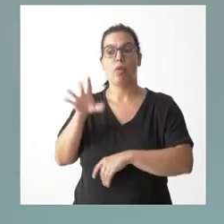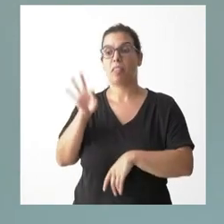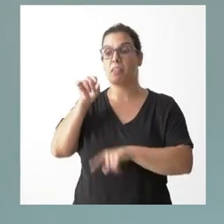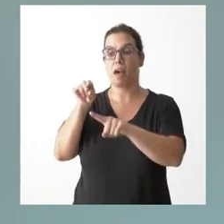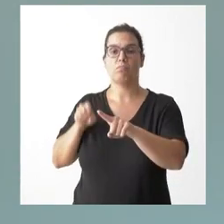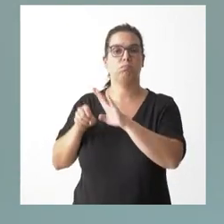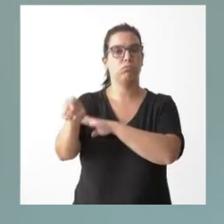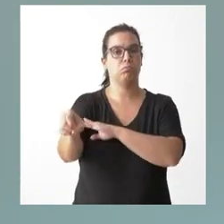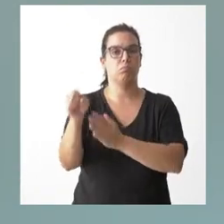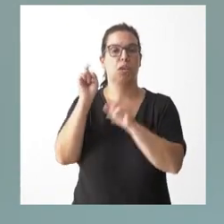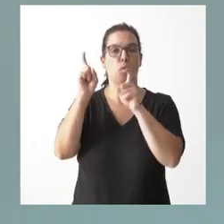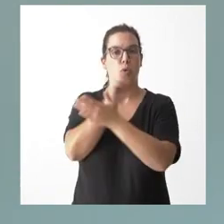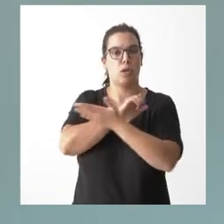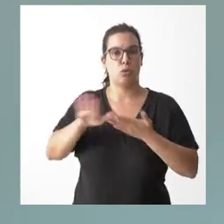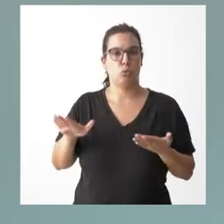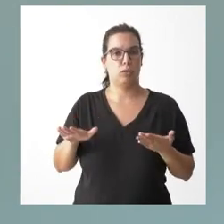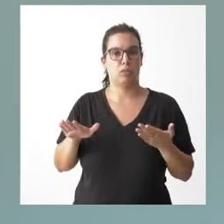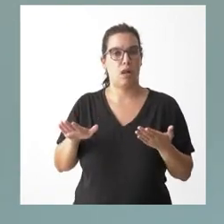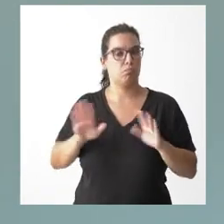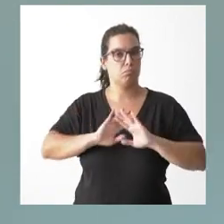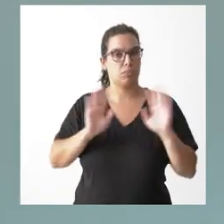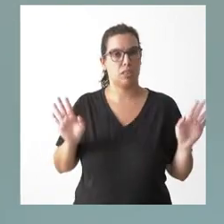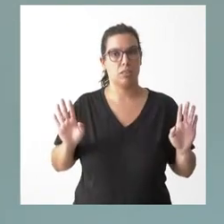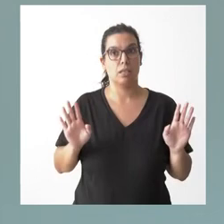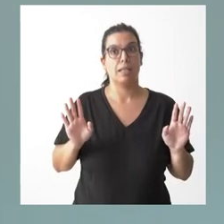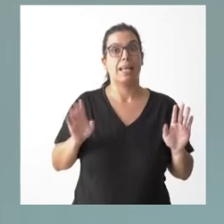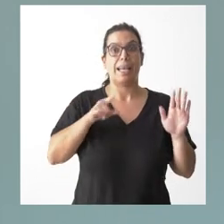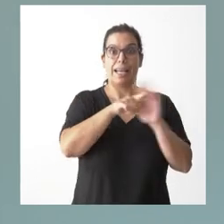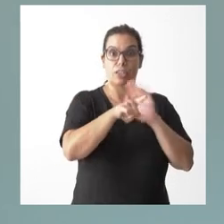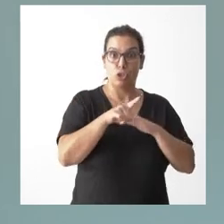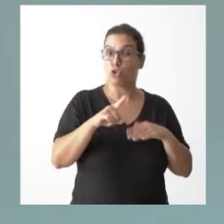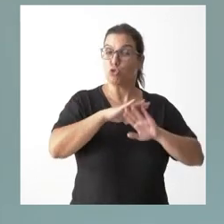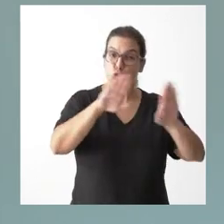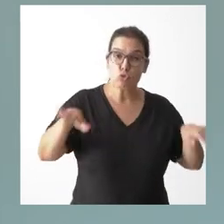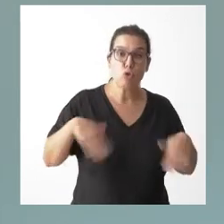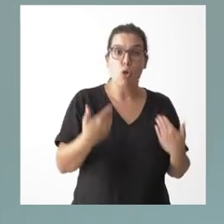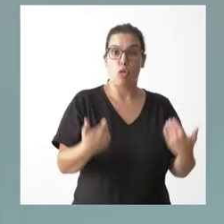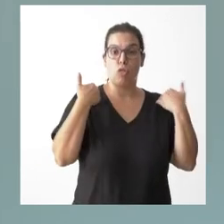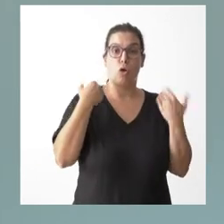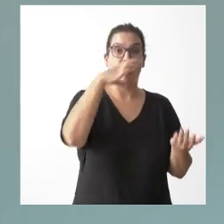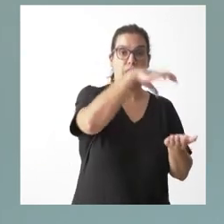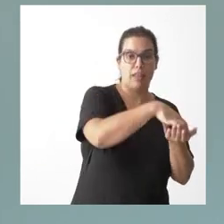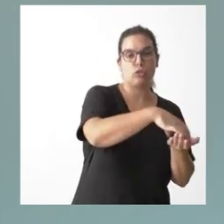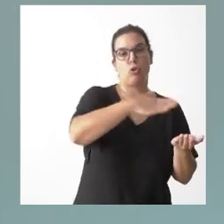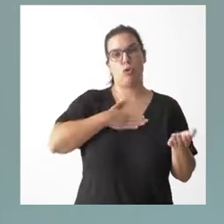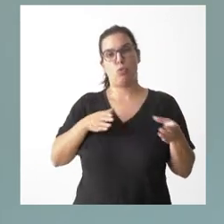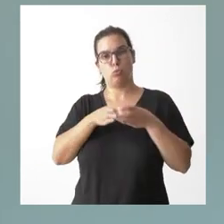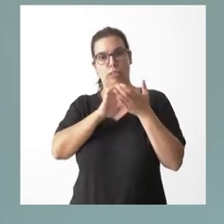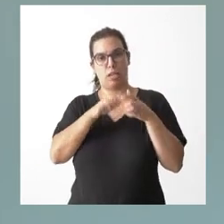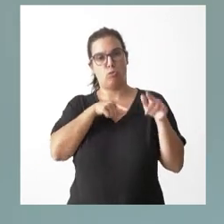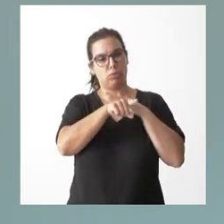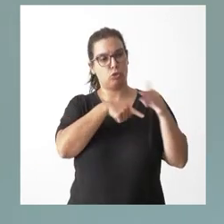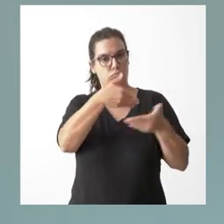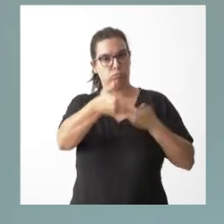caso a la educación gratuita, pues llevarle, y todo es gestión entre los propios centros y, en este caso, la Junta de Castellón a